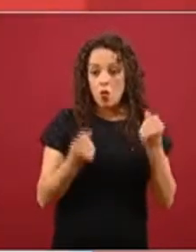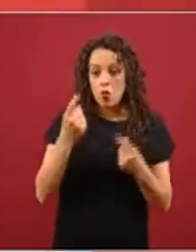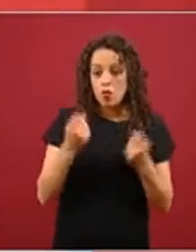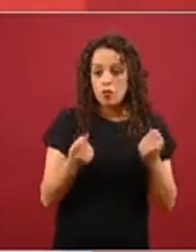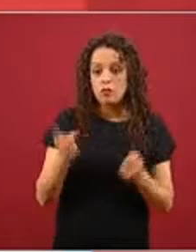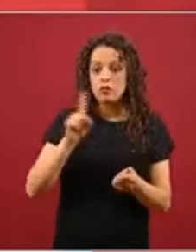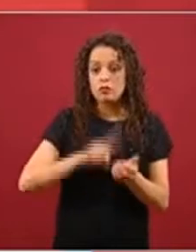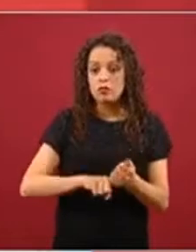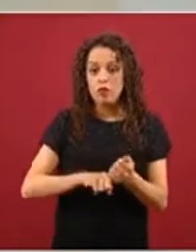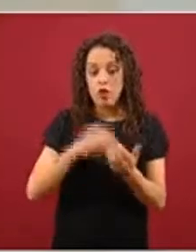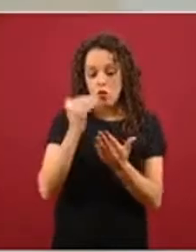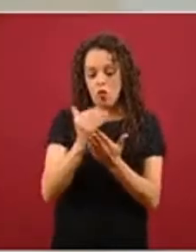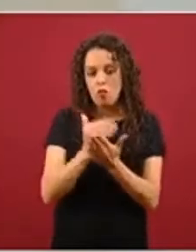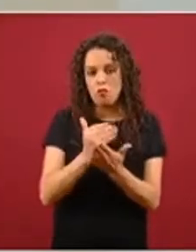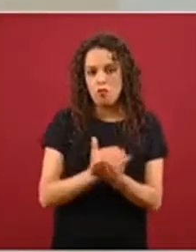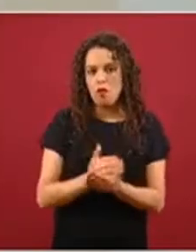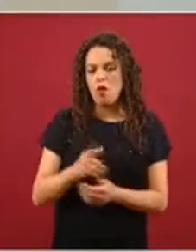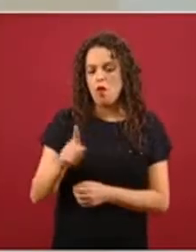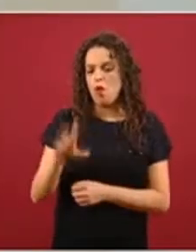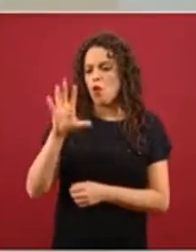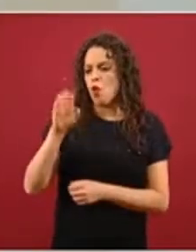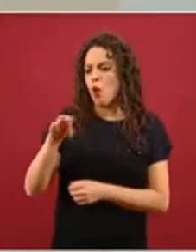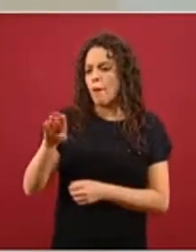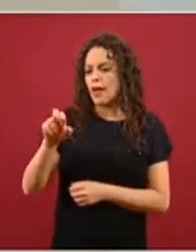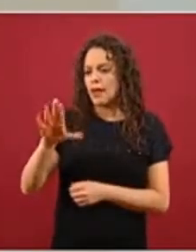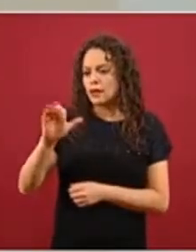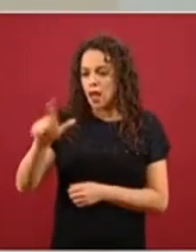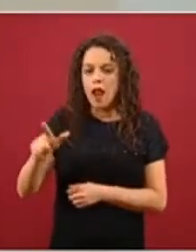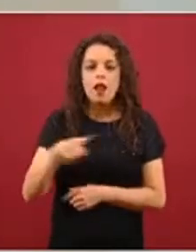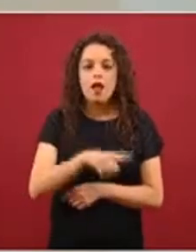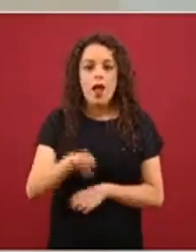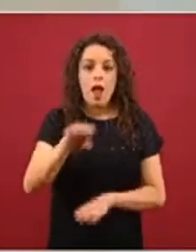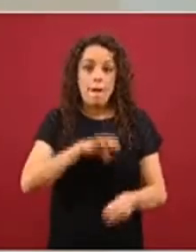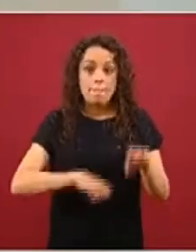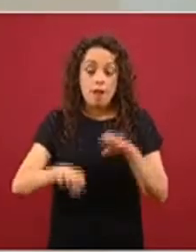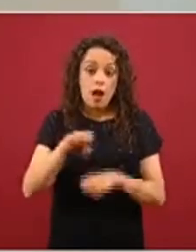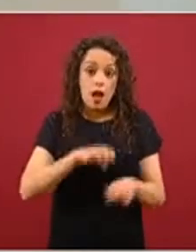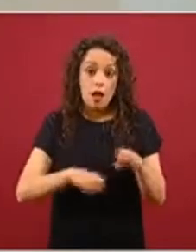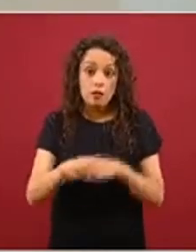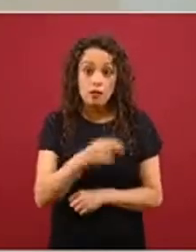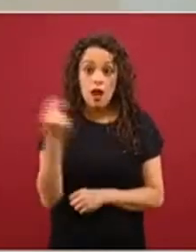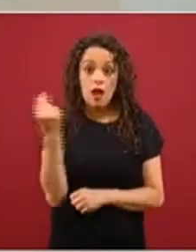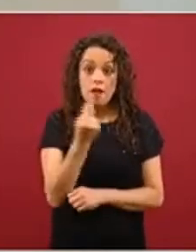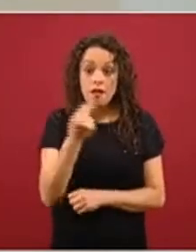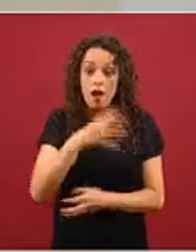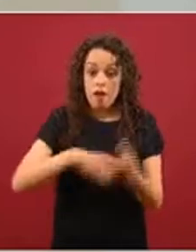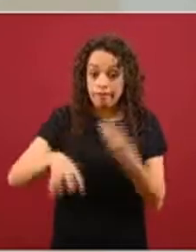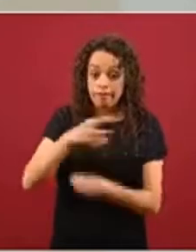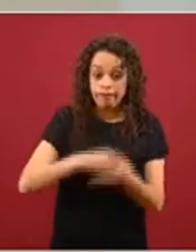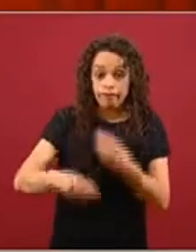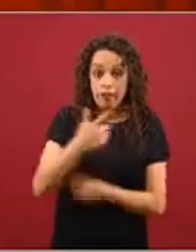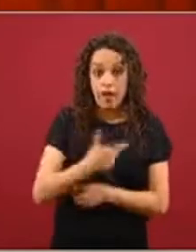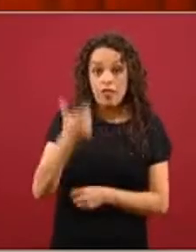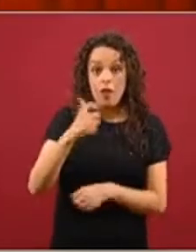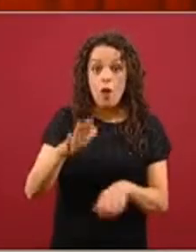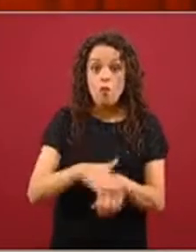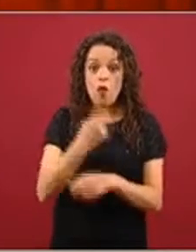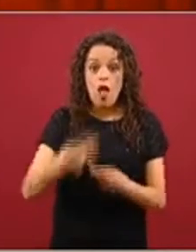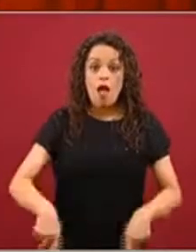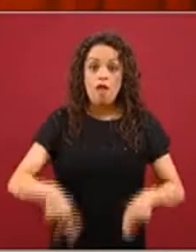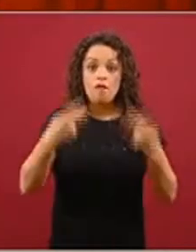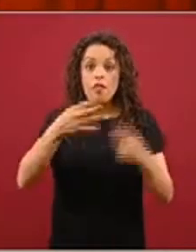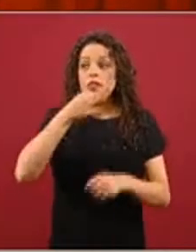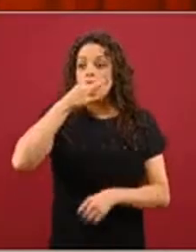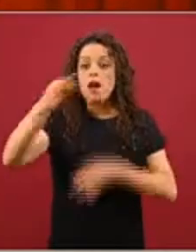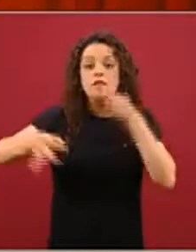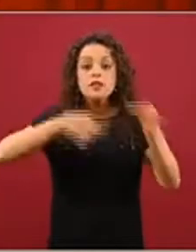comunicación que tienen una agenda comercial, son empresas generadoras de dinero, de riqueza, por la venta de los servicios o la venta de los